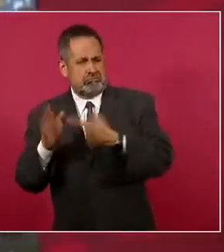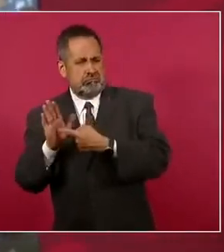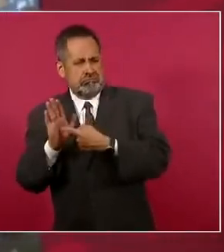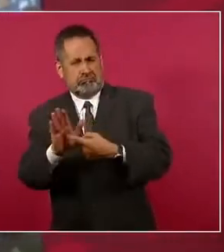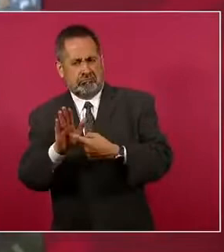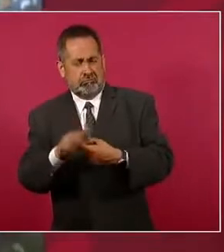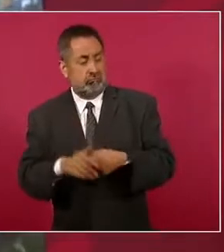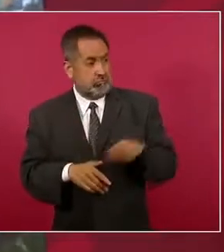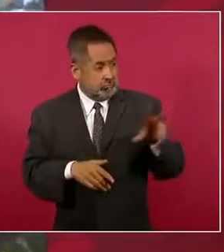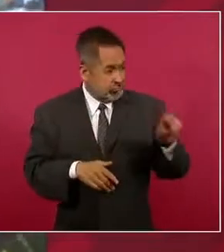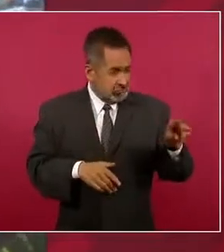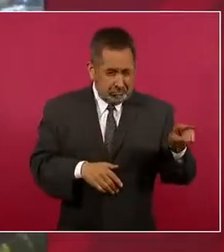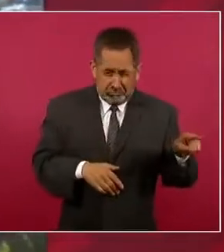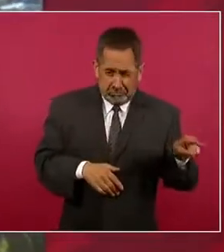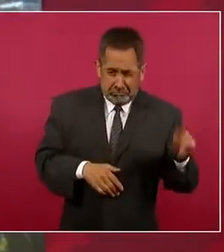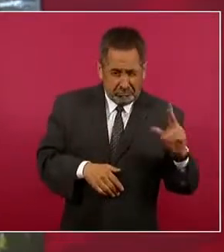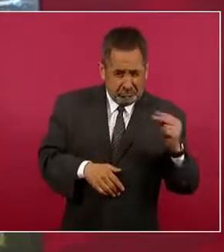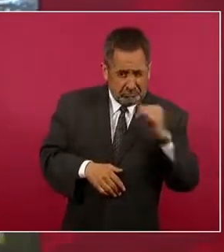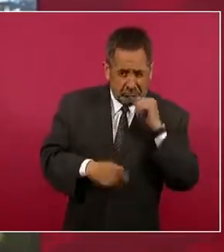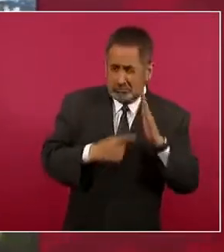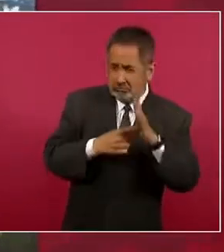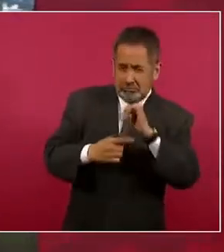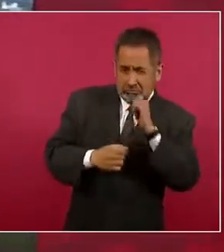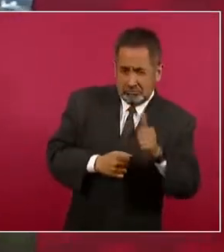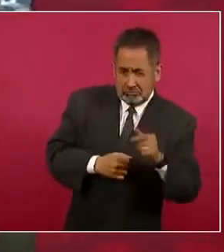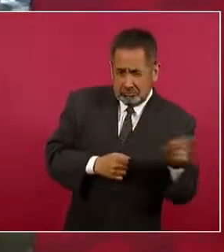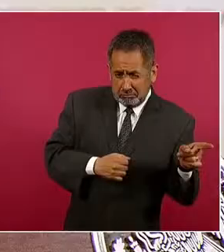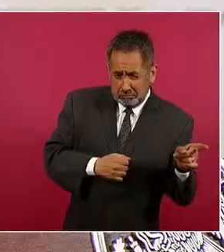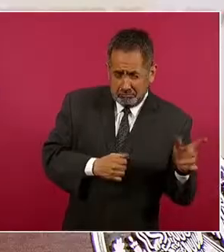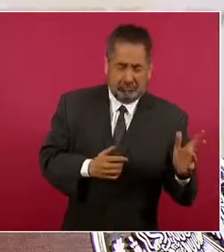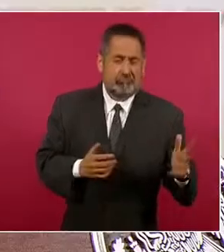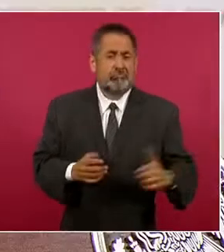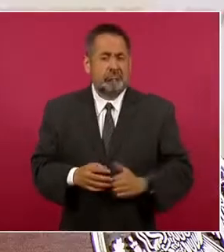mostrar todos sus bienes, y ellos